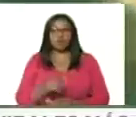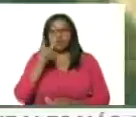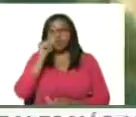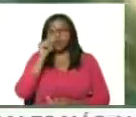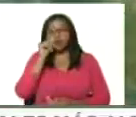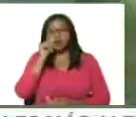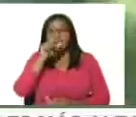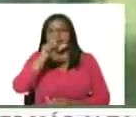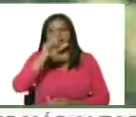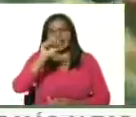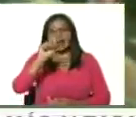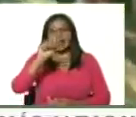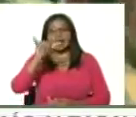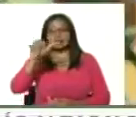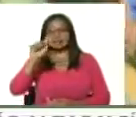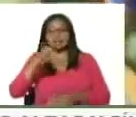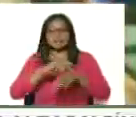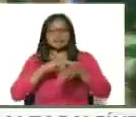vean.